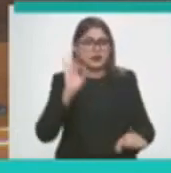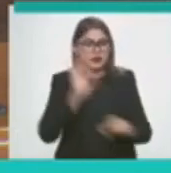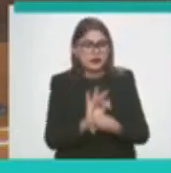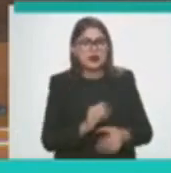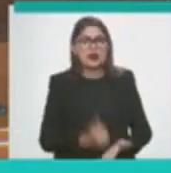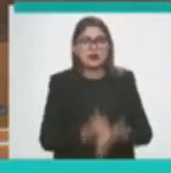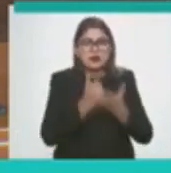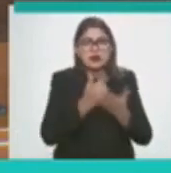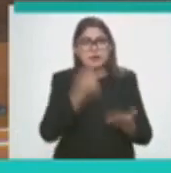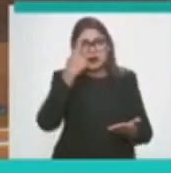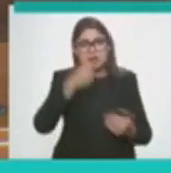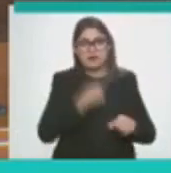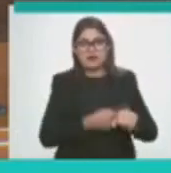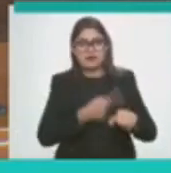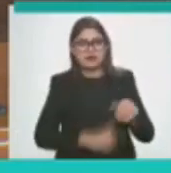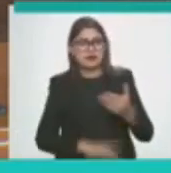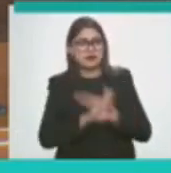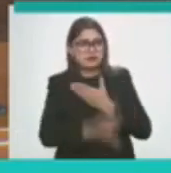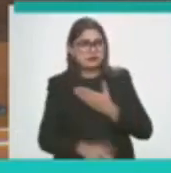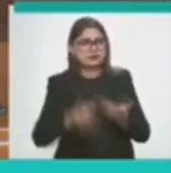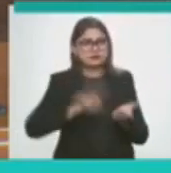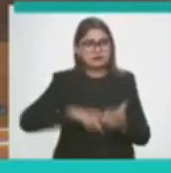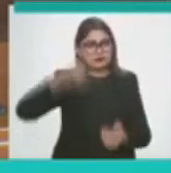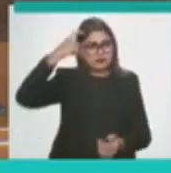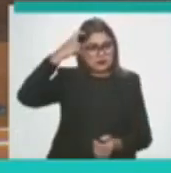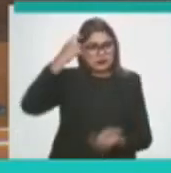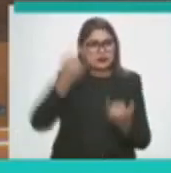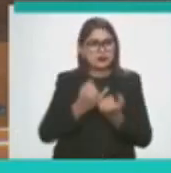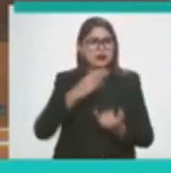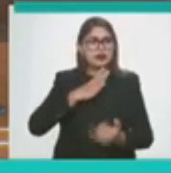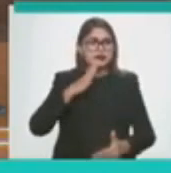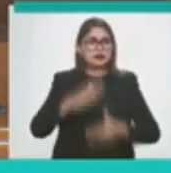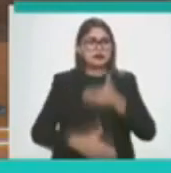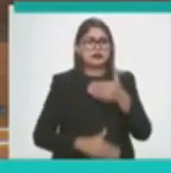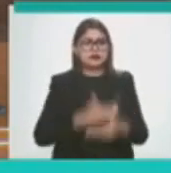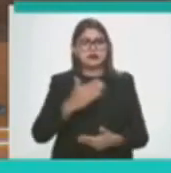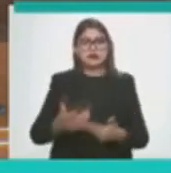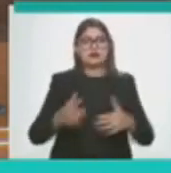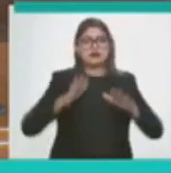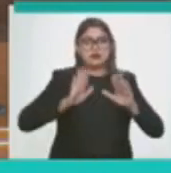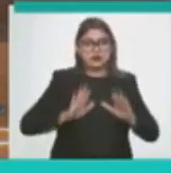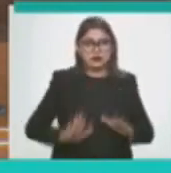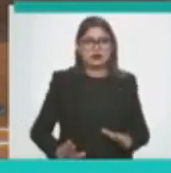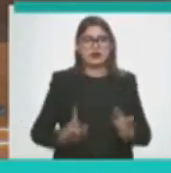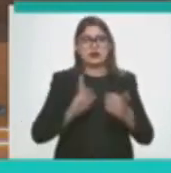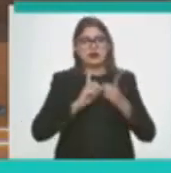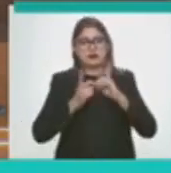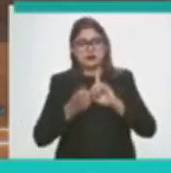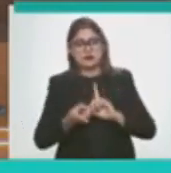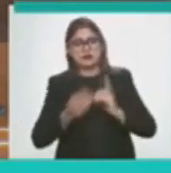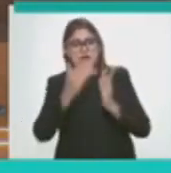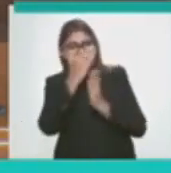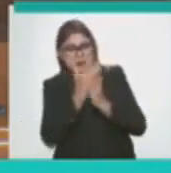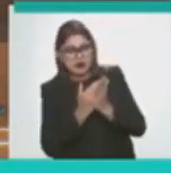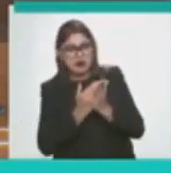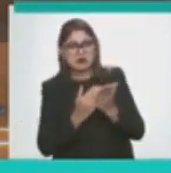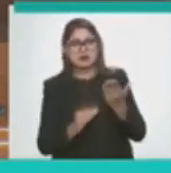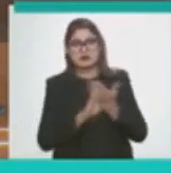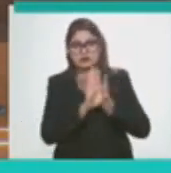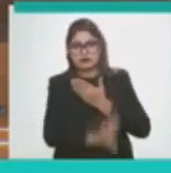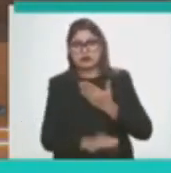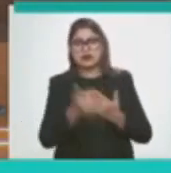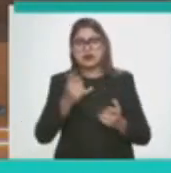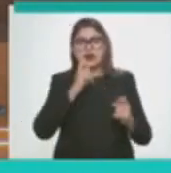enfermedades a nivel psíquico Tiene efectos tranquilizantes antidepresivos también nos